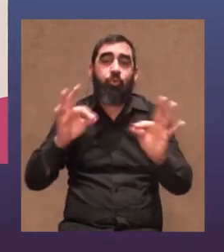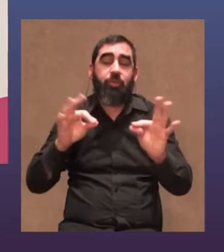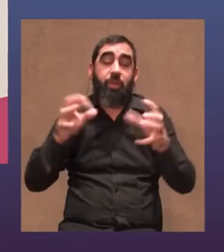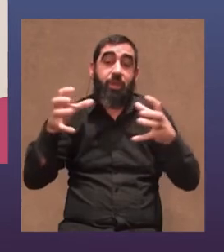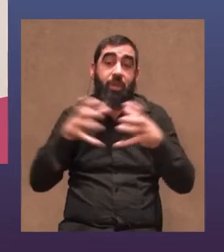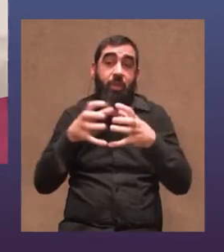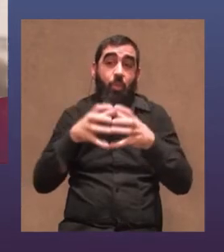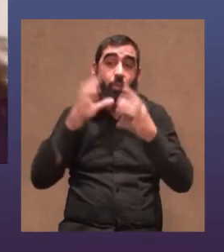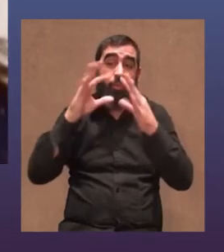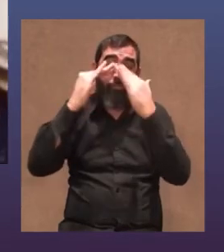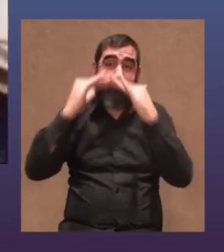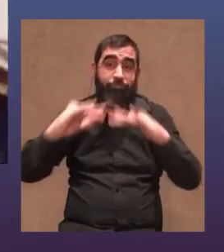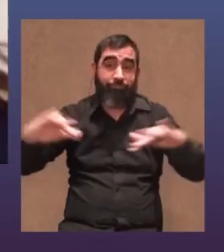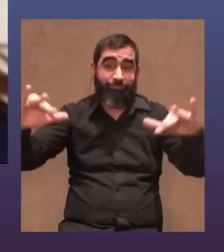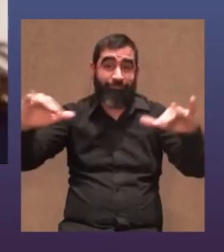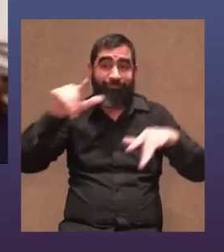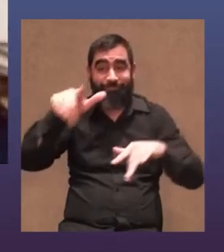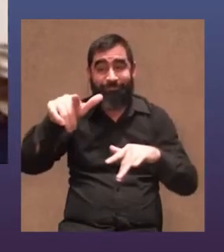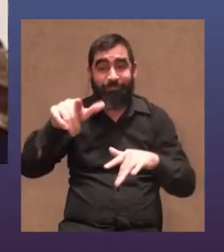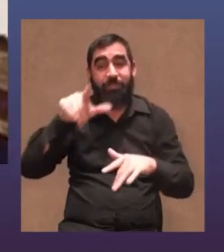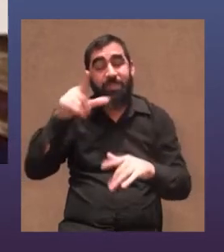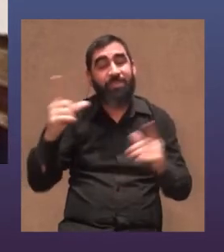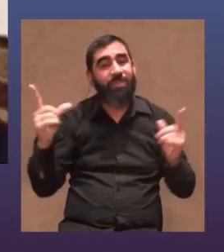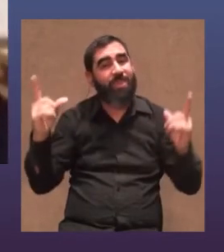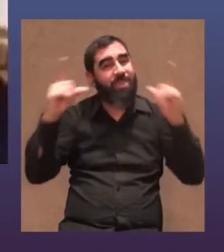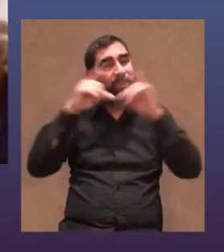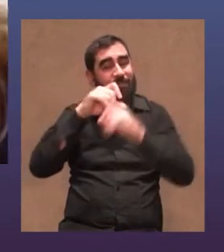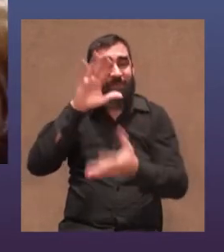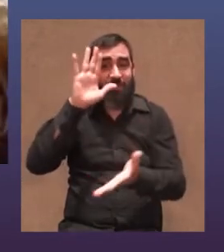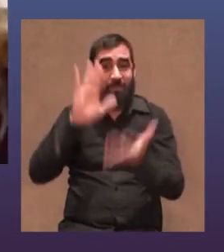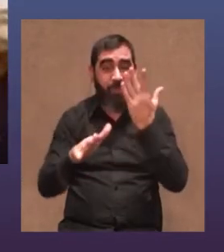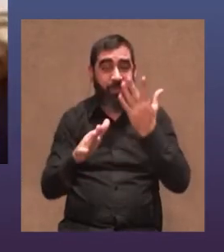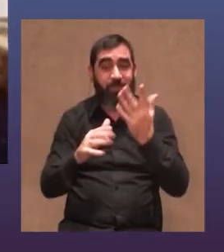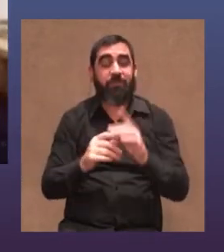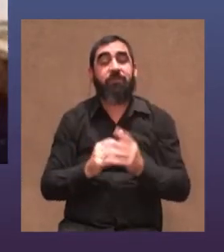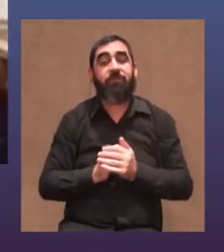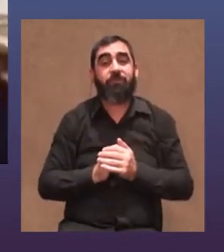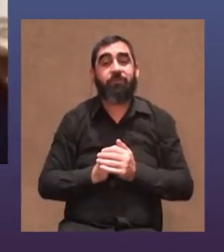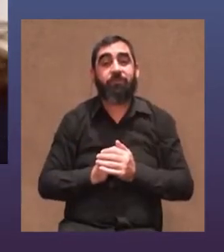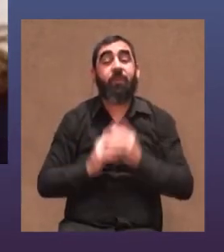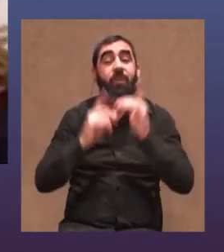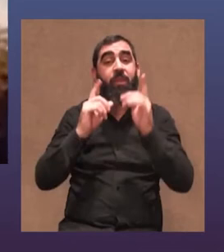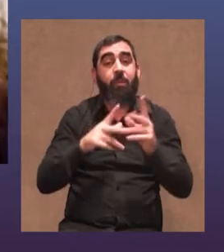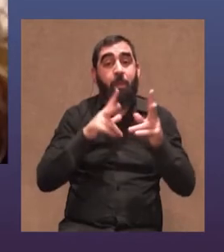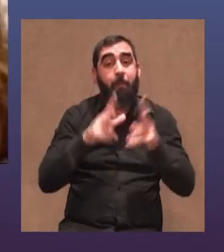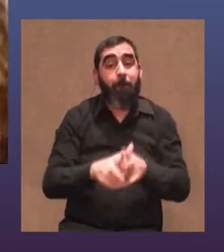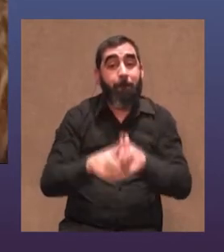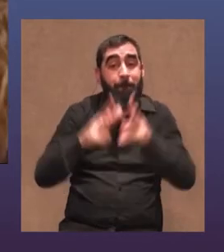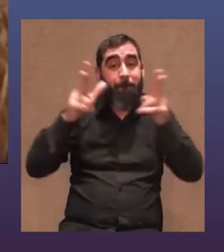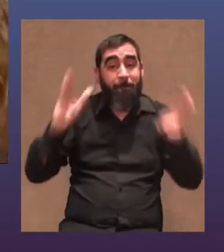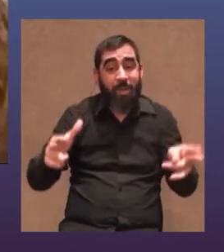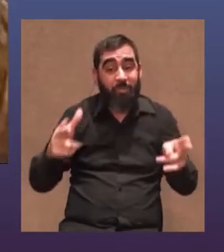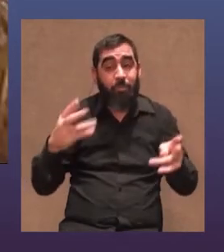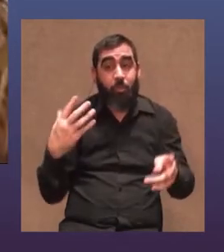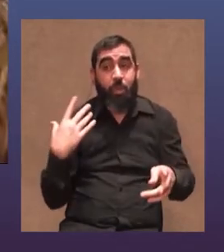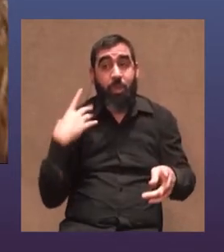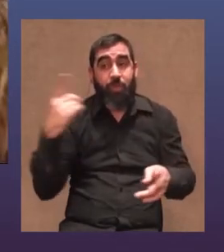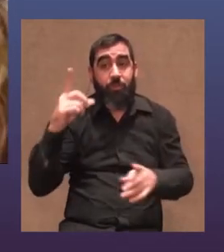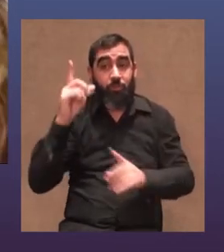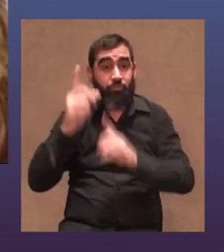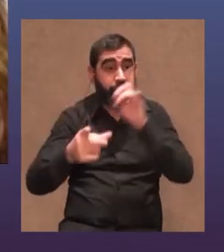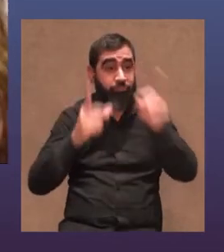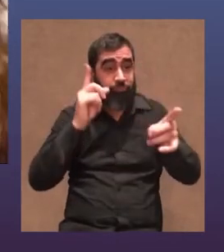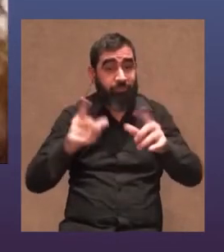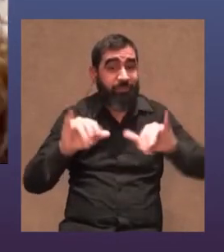estoy hablando. Sí, esa, claro, es una de las grandes dificultades, y a largo plazo, cuando los directores ya